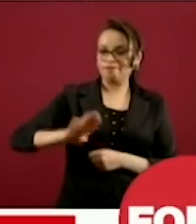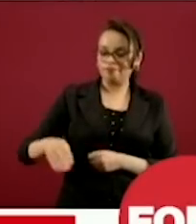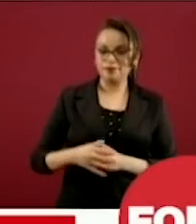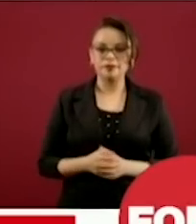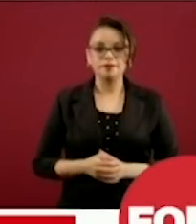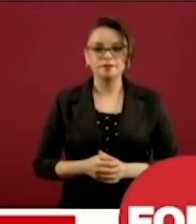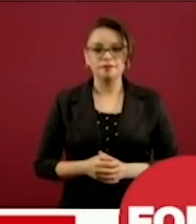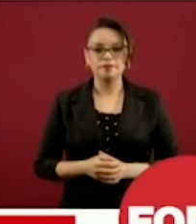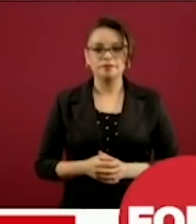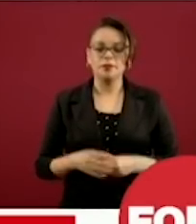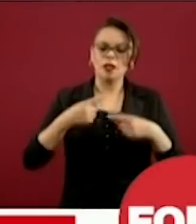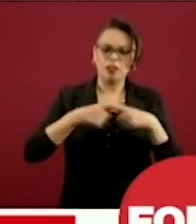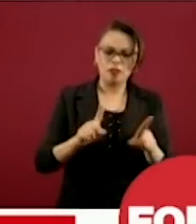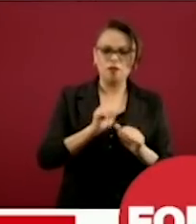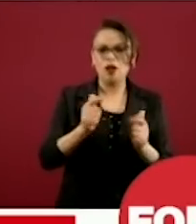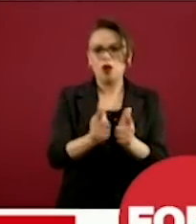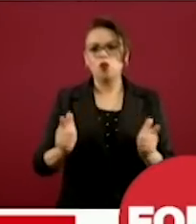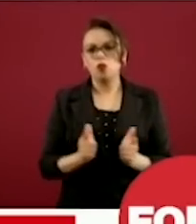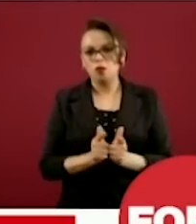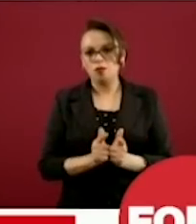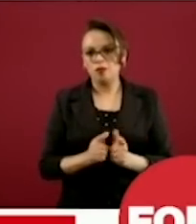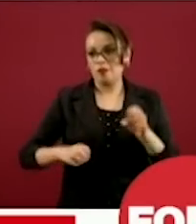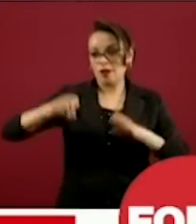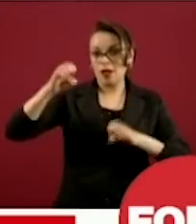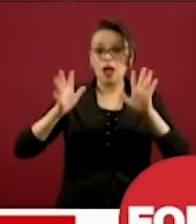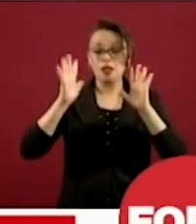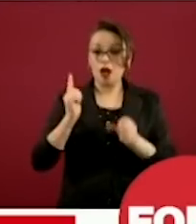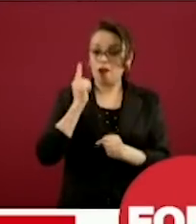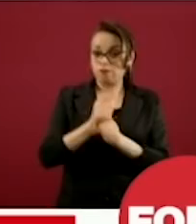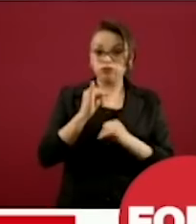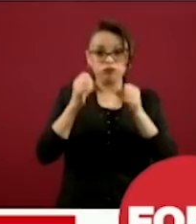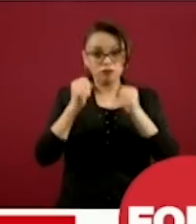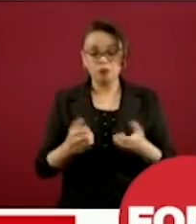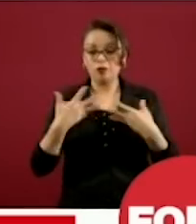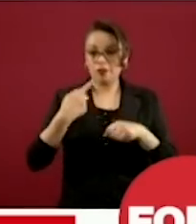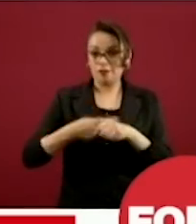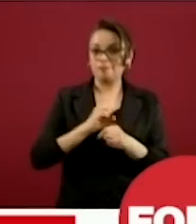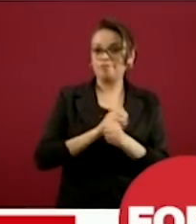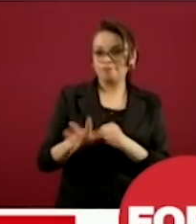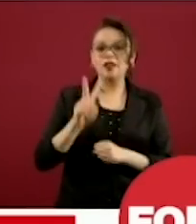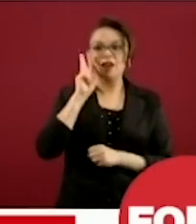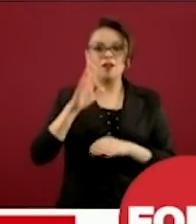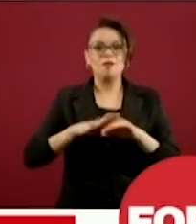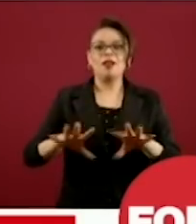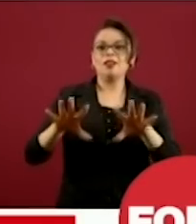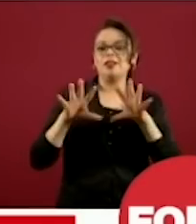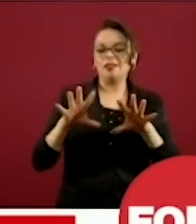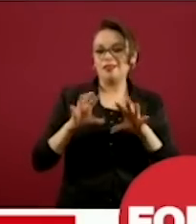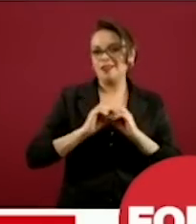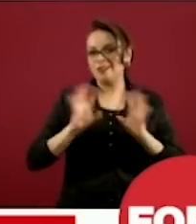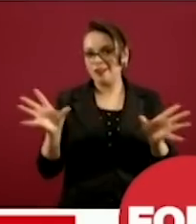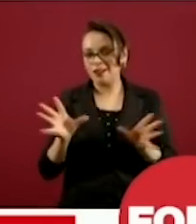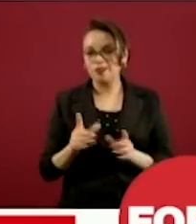distribución por grupo de edad que veíamos en los casos confirmados. Aquí sí las defunciones es más evidente aún de que se concentran